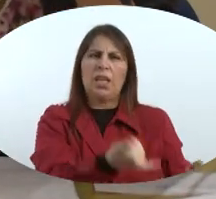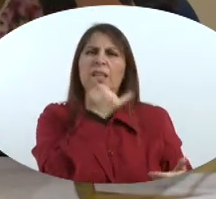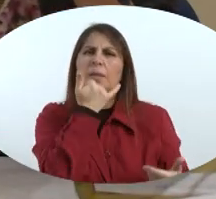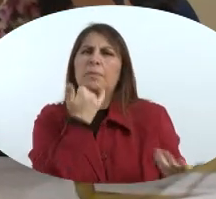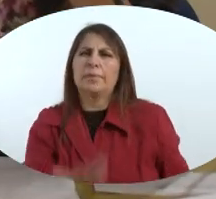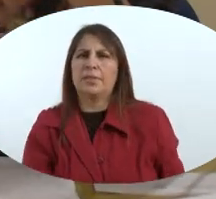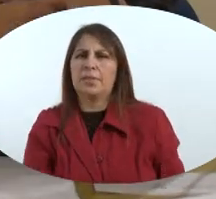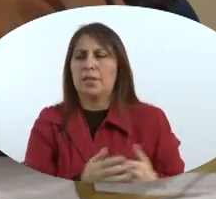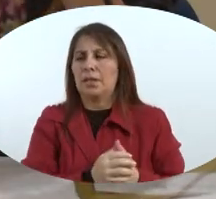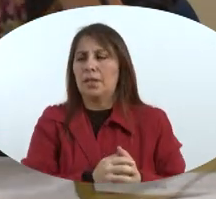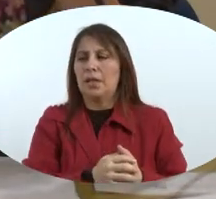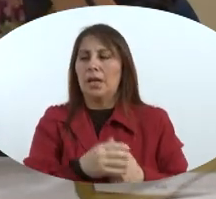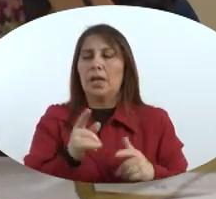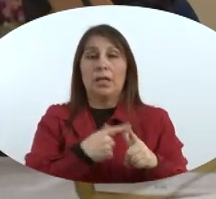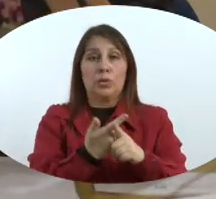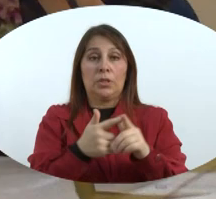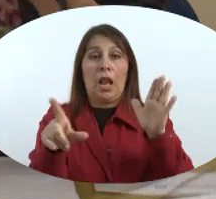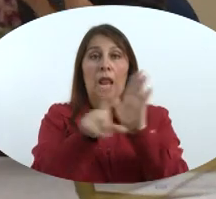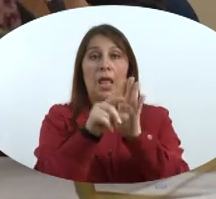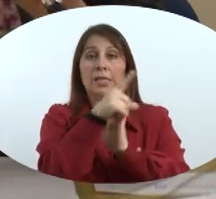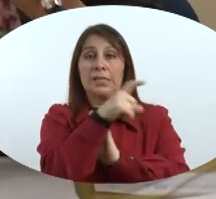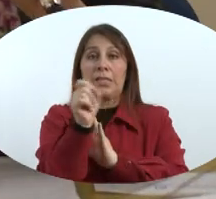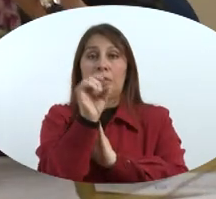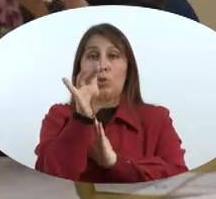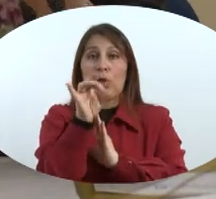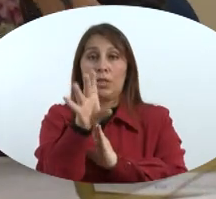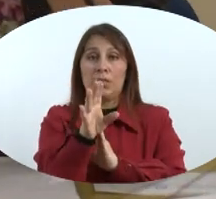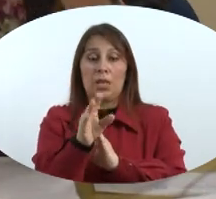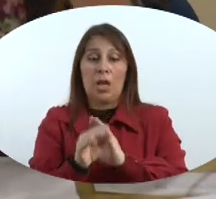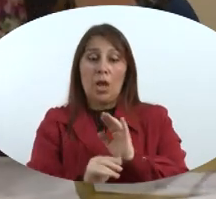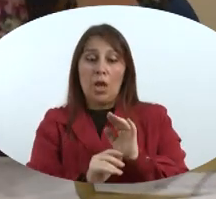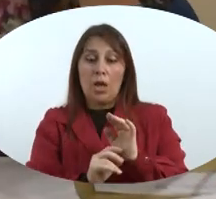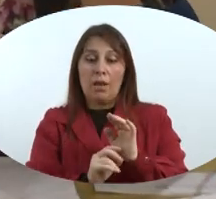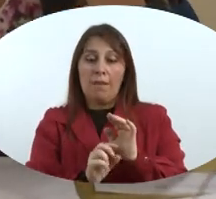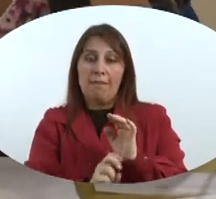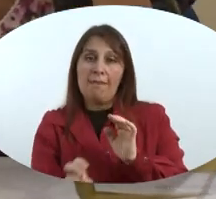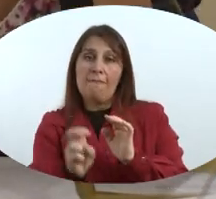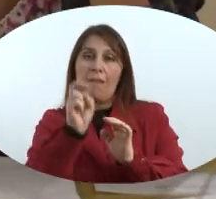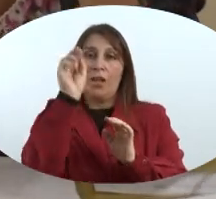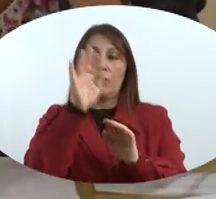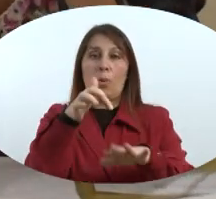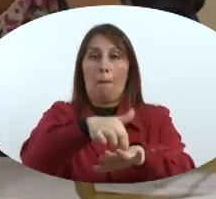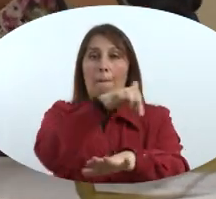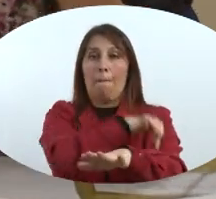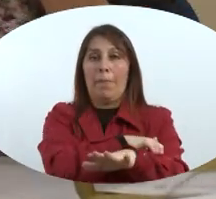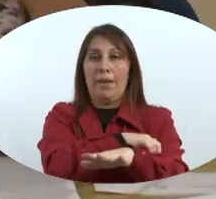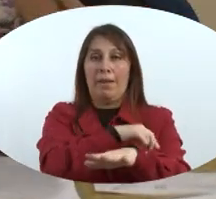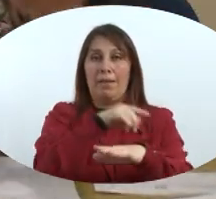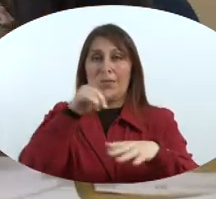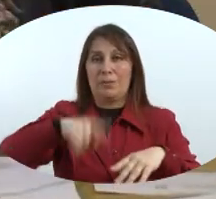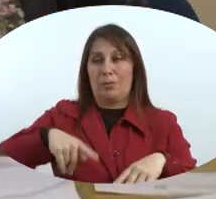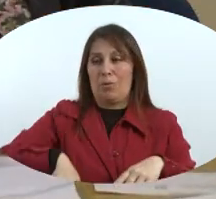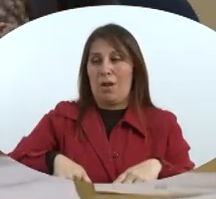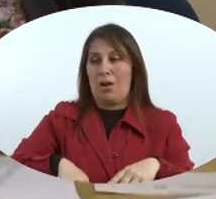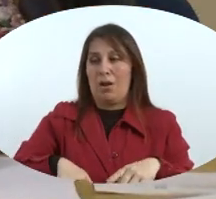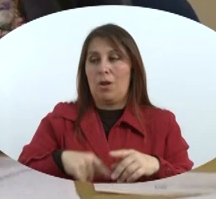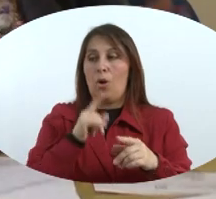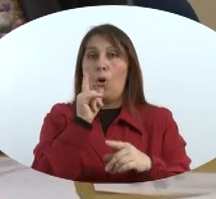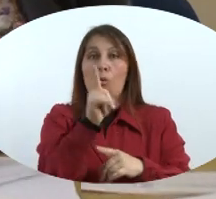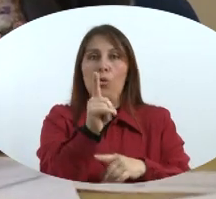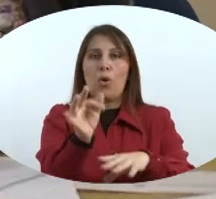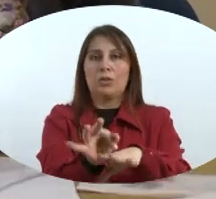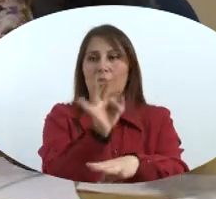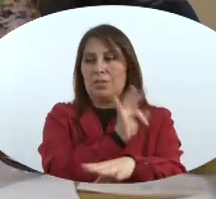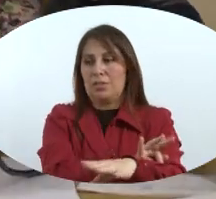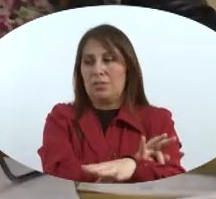115 de educación se establece los grados de preescolar obligatoriamente uno que es el de transición